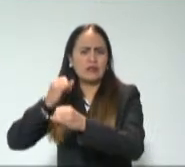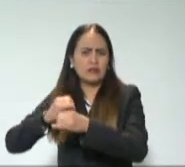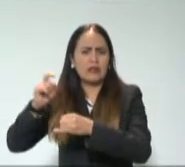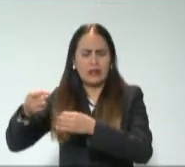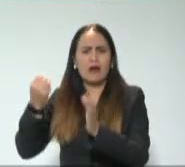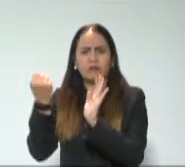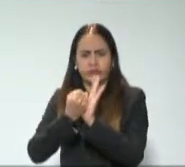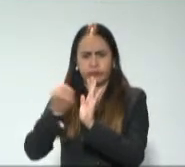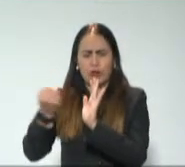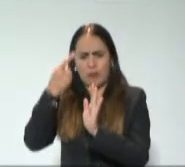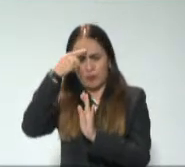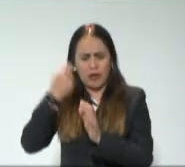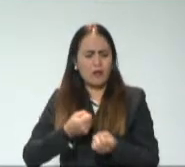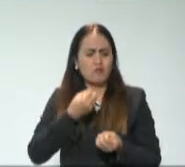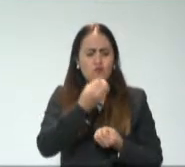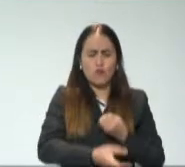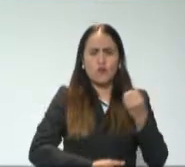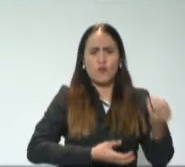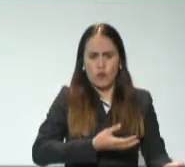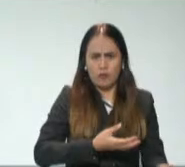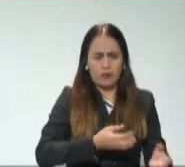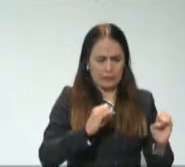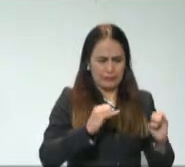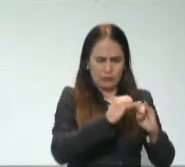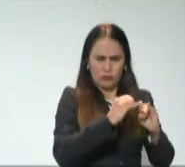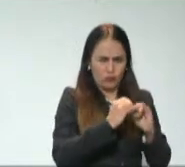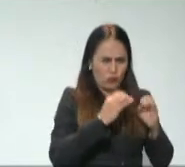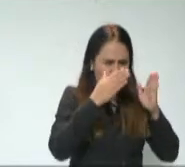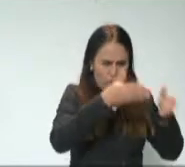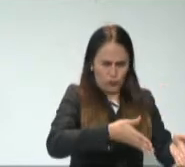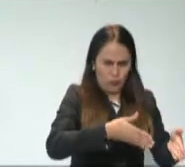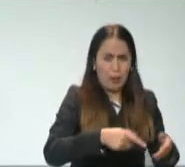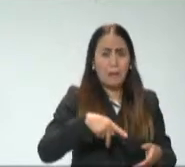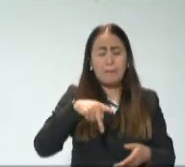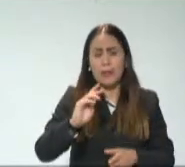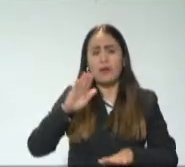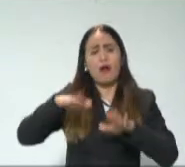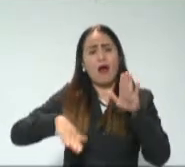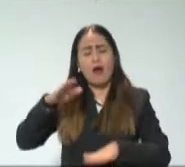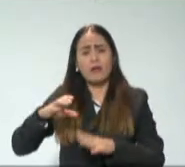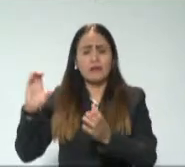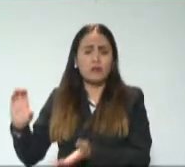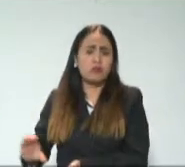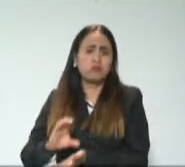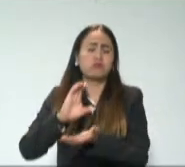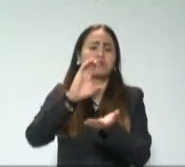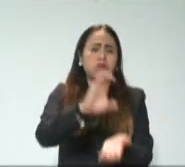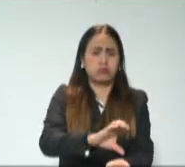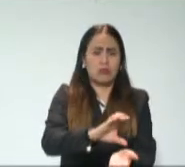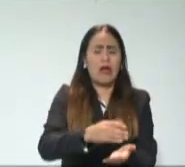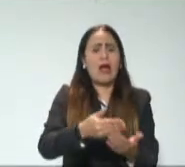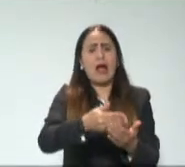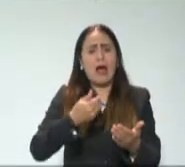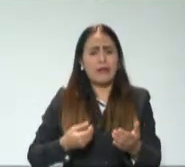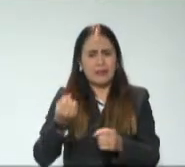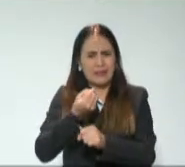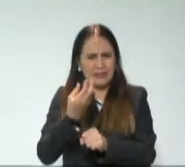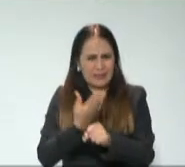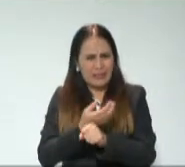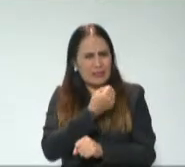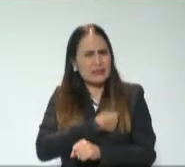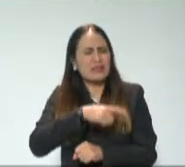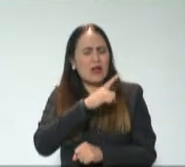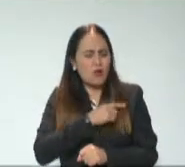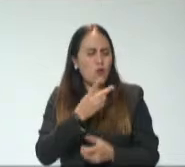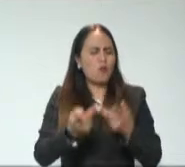etiquetada para tal institución pero cuando hay aportaciones o donaciones en lo general se consulta la secretaría de salud